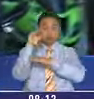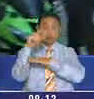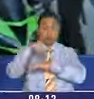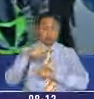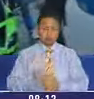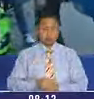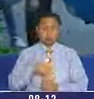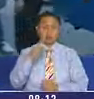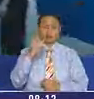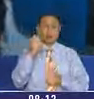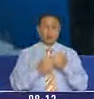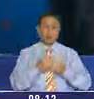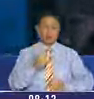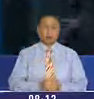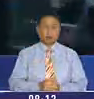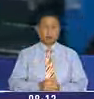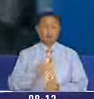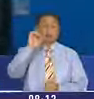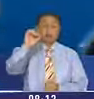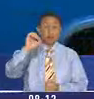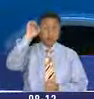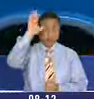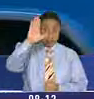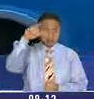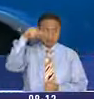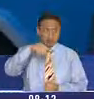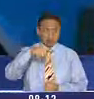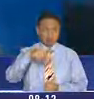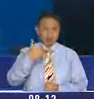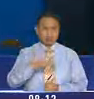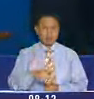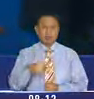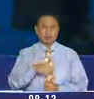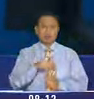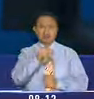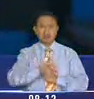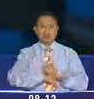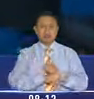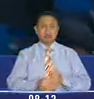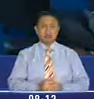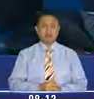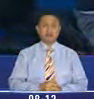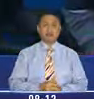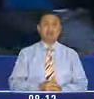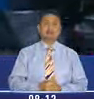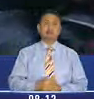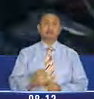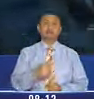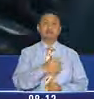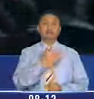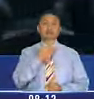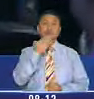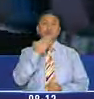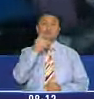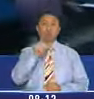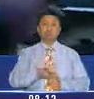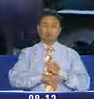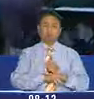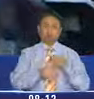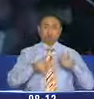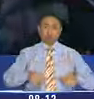bastante conflictivo. Hay muchos videos de cámaras de seguridad que han captado la forma de operar de los delincuentes en